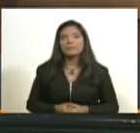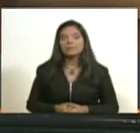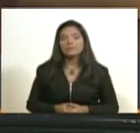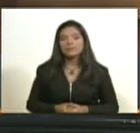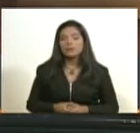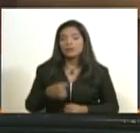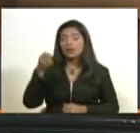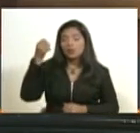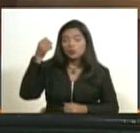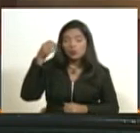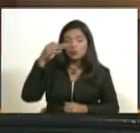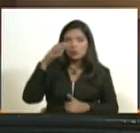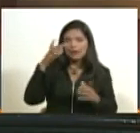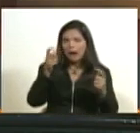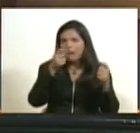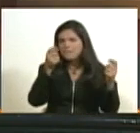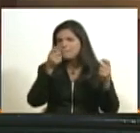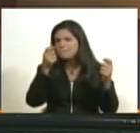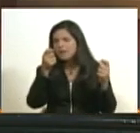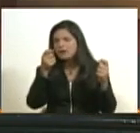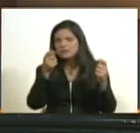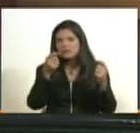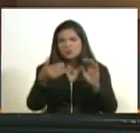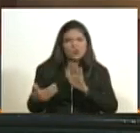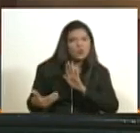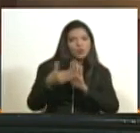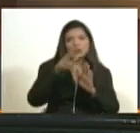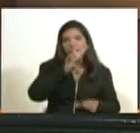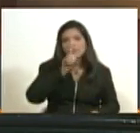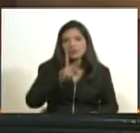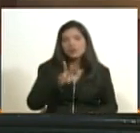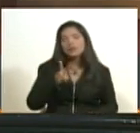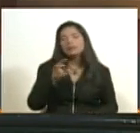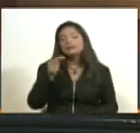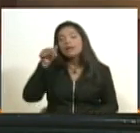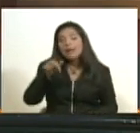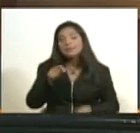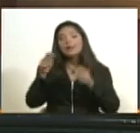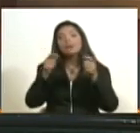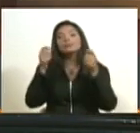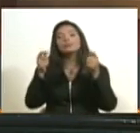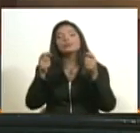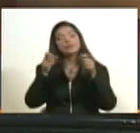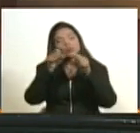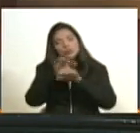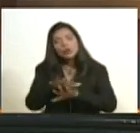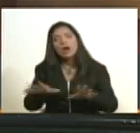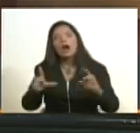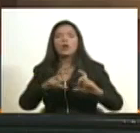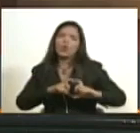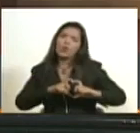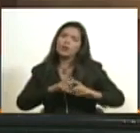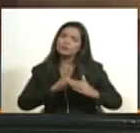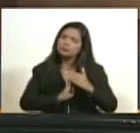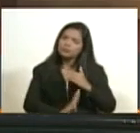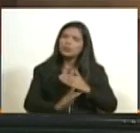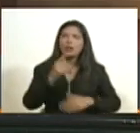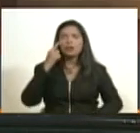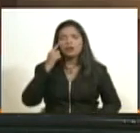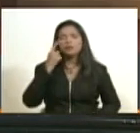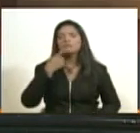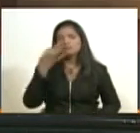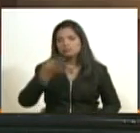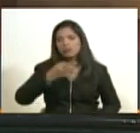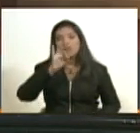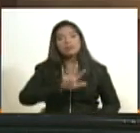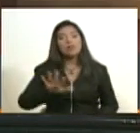en la oscura campaña contra Venezuela, lleve a los corazones nobles, a las mentes honestas